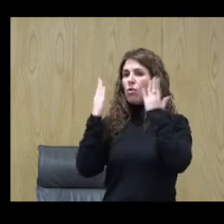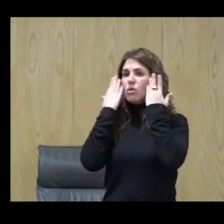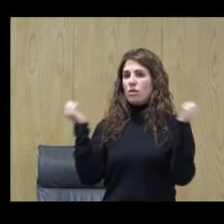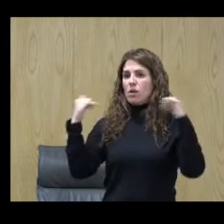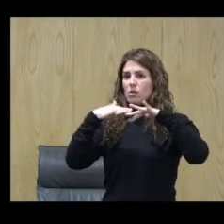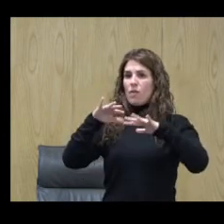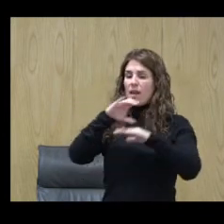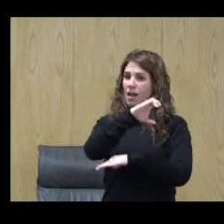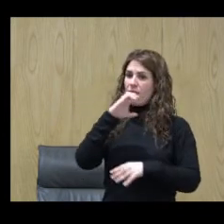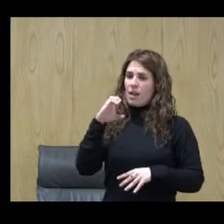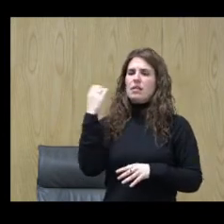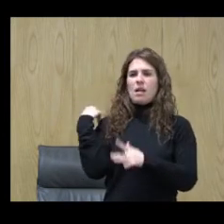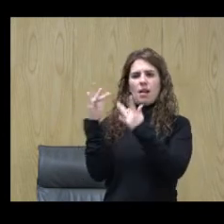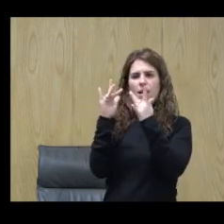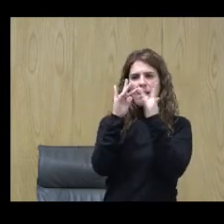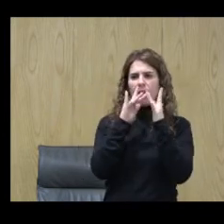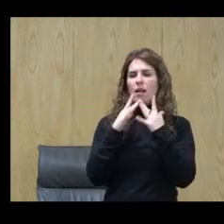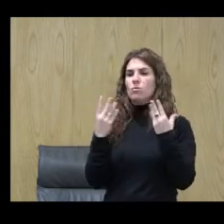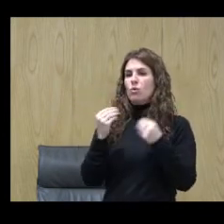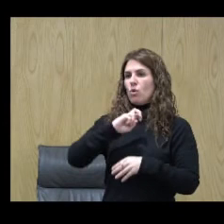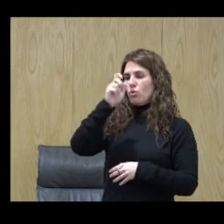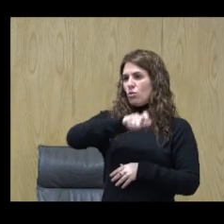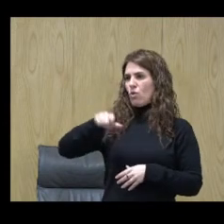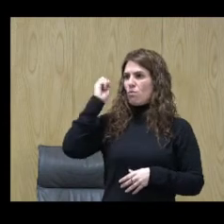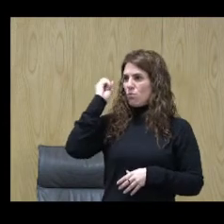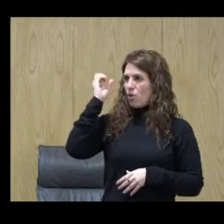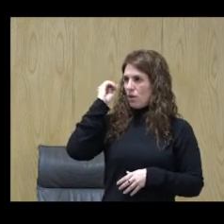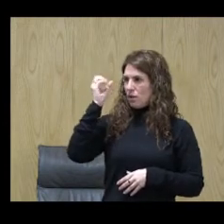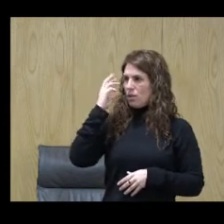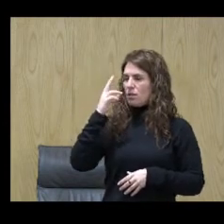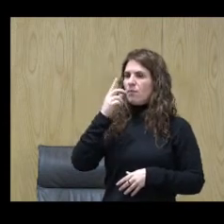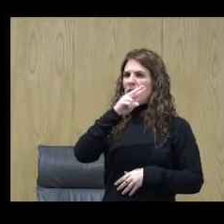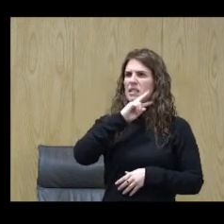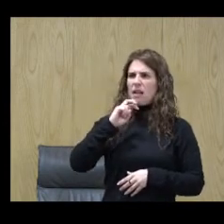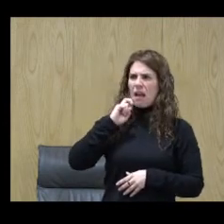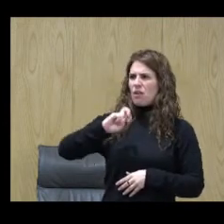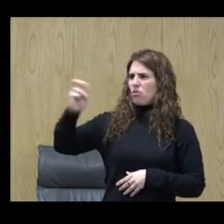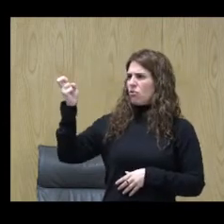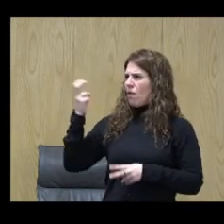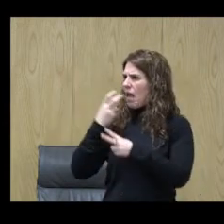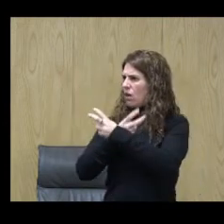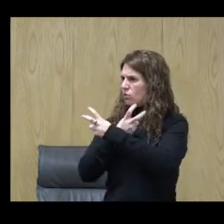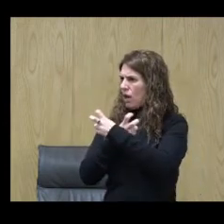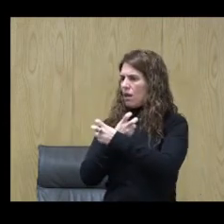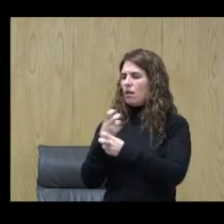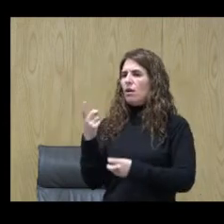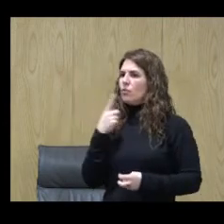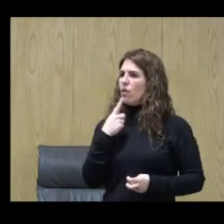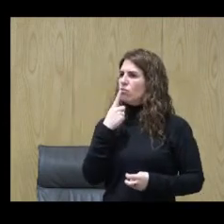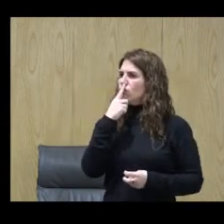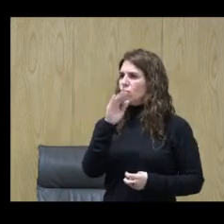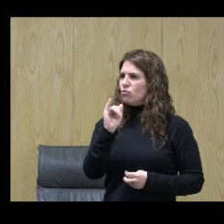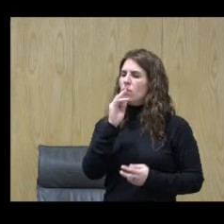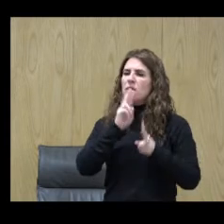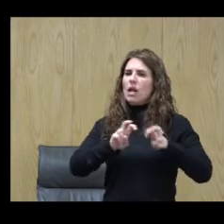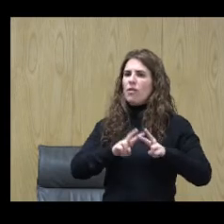contactamos mucho con los otros ponentes, uno era de Israel, otro era de austríaca, y estaban muy a favor de este tipo de investigaciones, ¿no? Entonces,